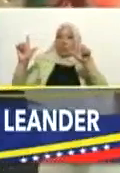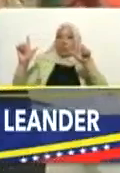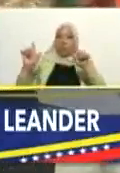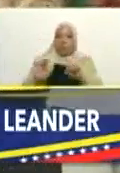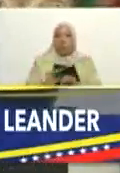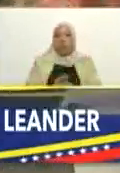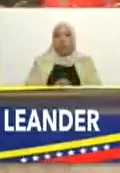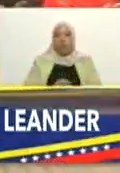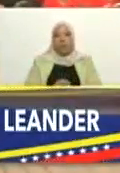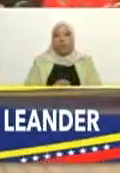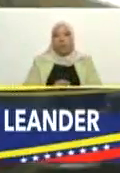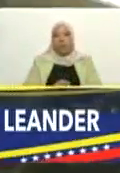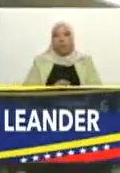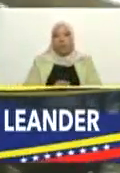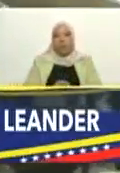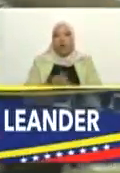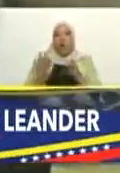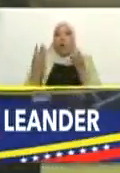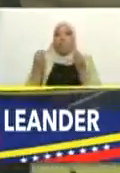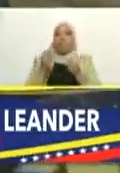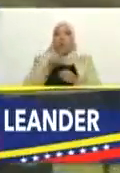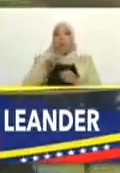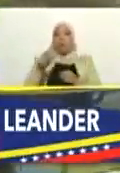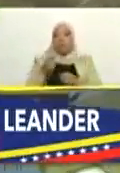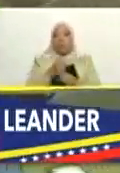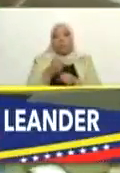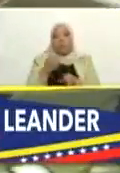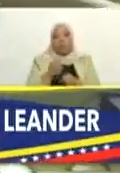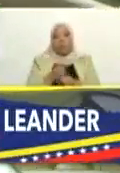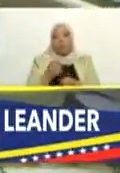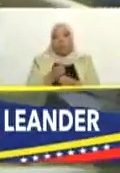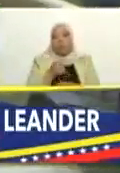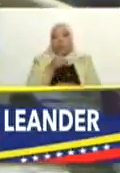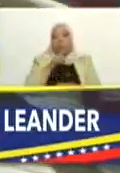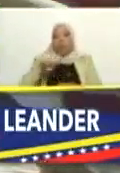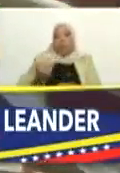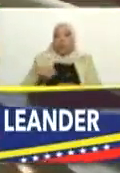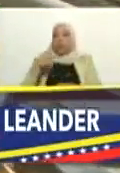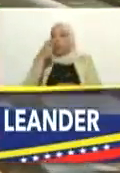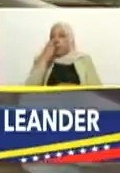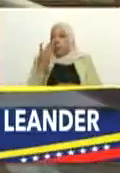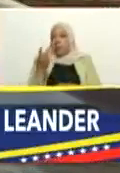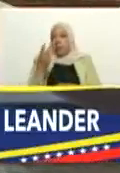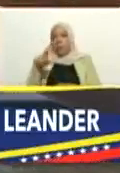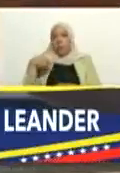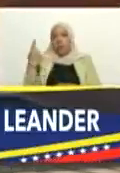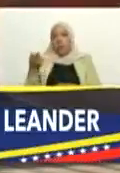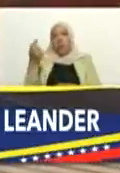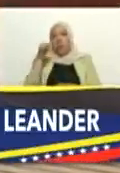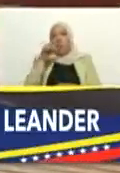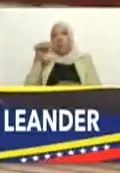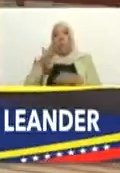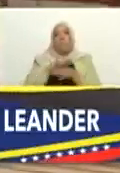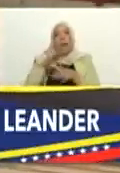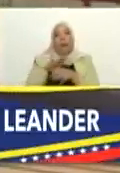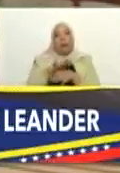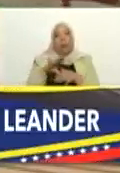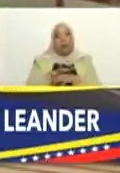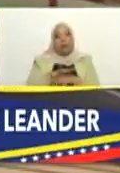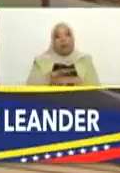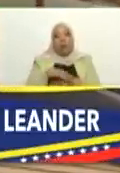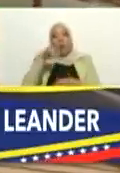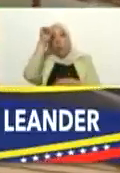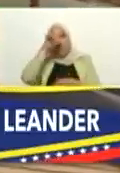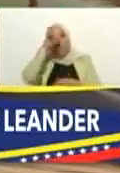Bueno, presidente, muchísimas gracias. Estamos, vamos a invitar ya a partir de mañana martes, de martes a